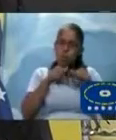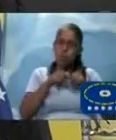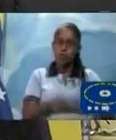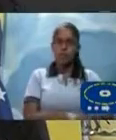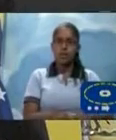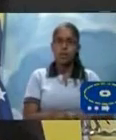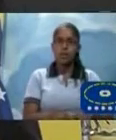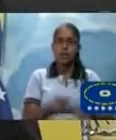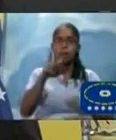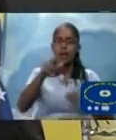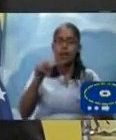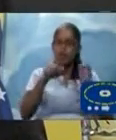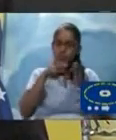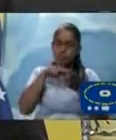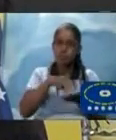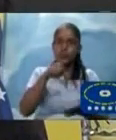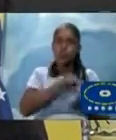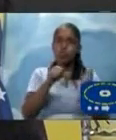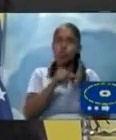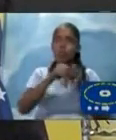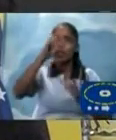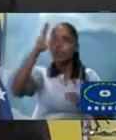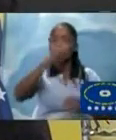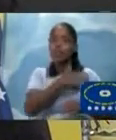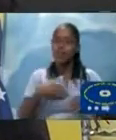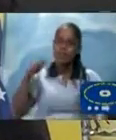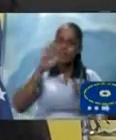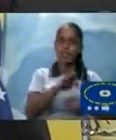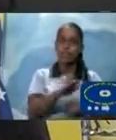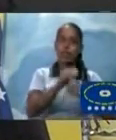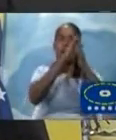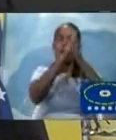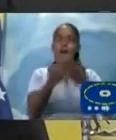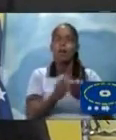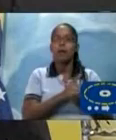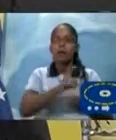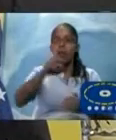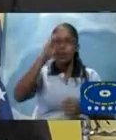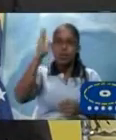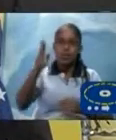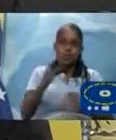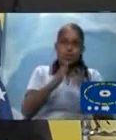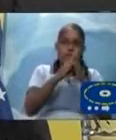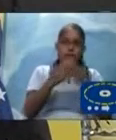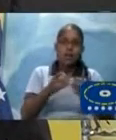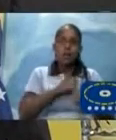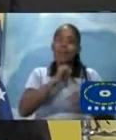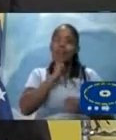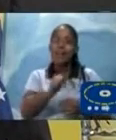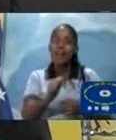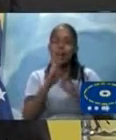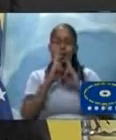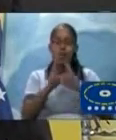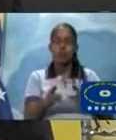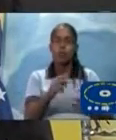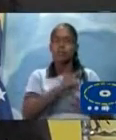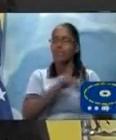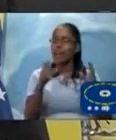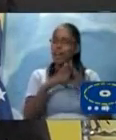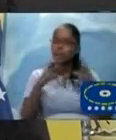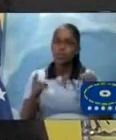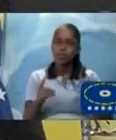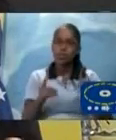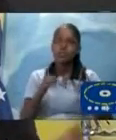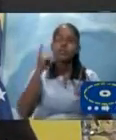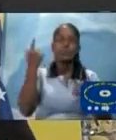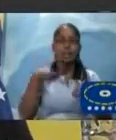firme, parado donde el Señor quiere que estemos, en la palabra de Dios. La palabra es la respuesta a toda, y